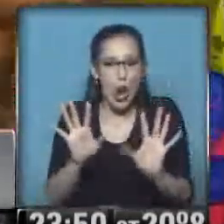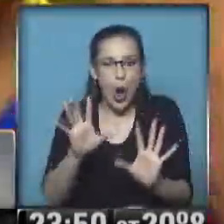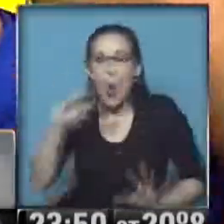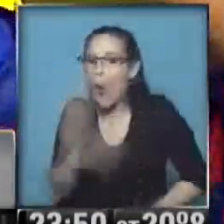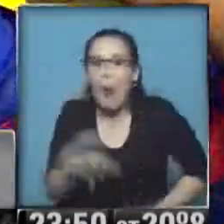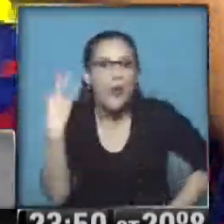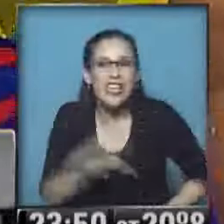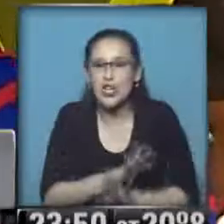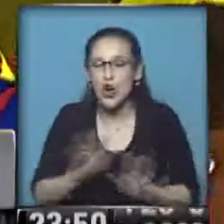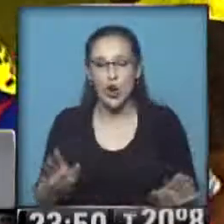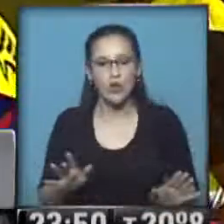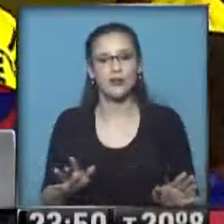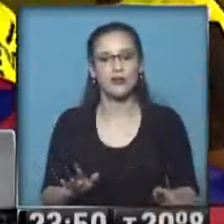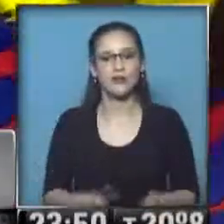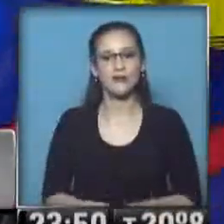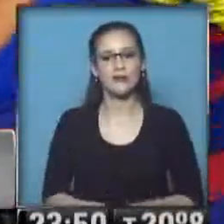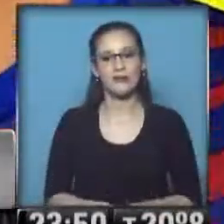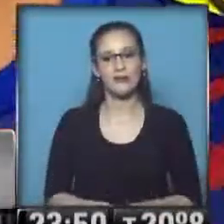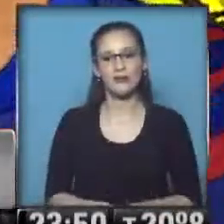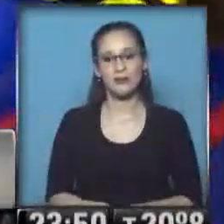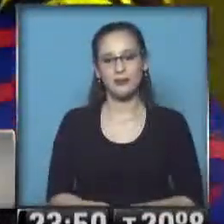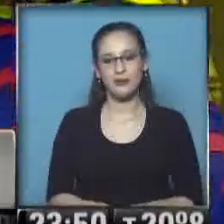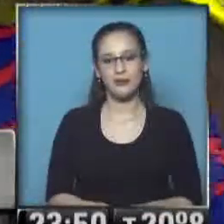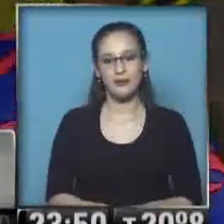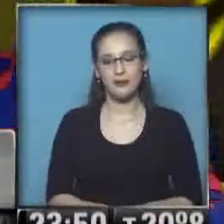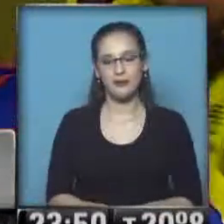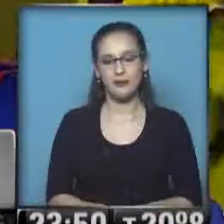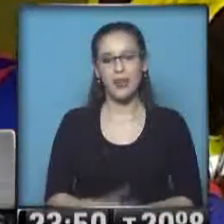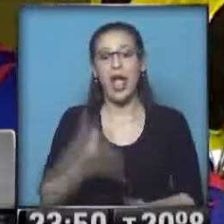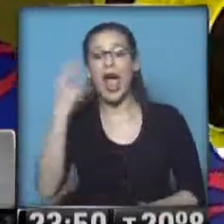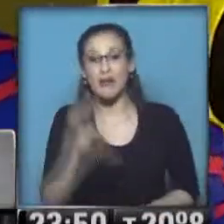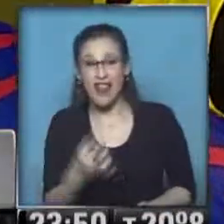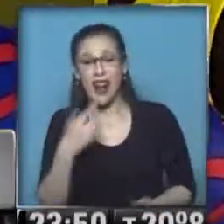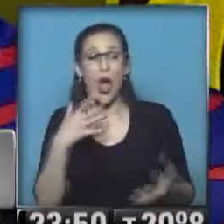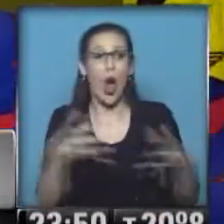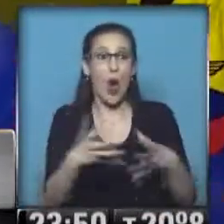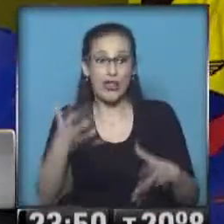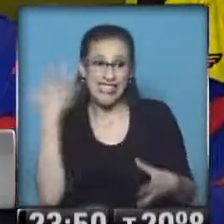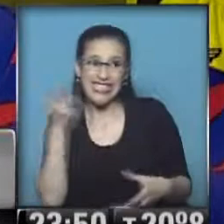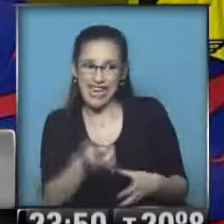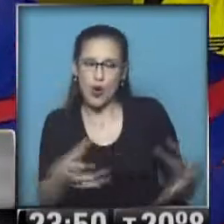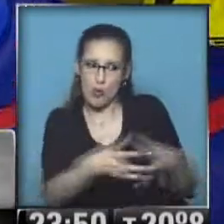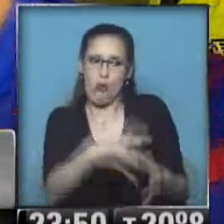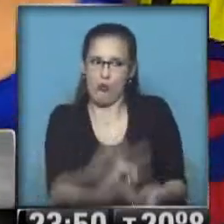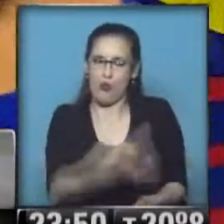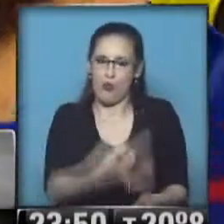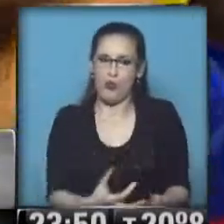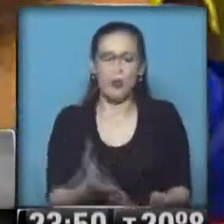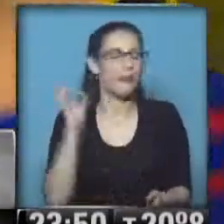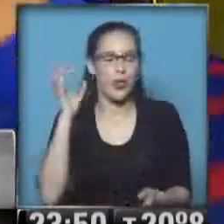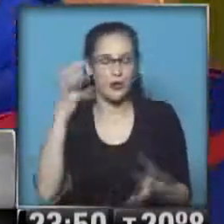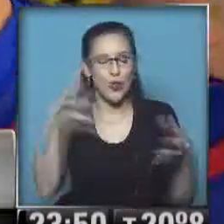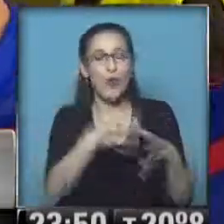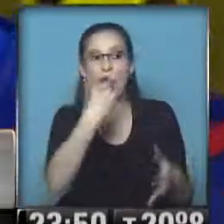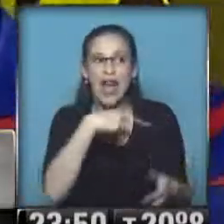más, y más contra un rival que había empezado muy bien, un rival como Racing que se armó la verdad